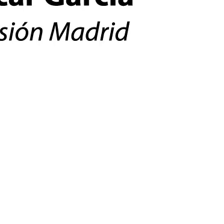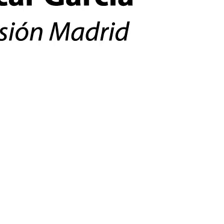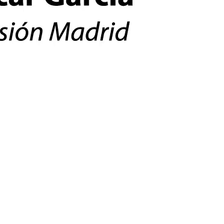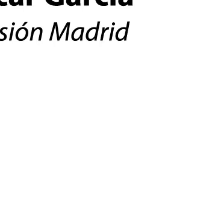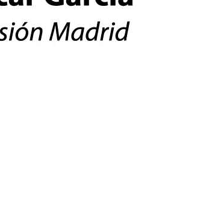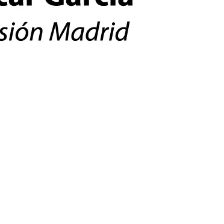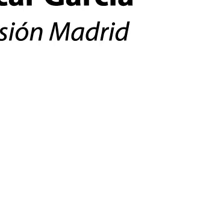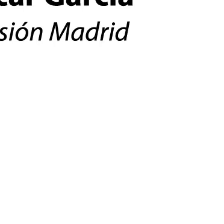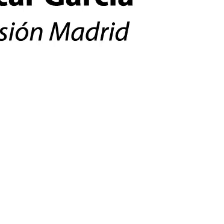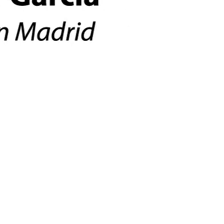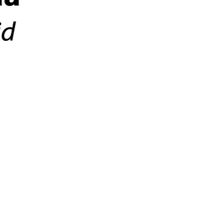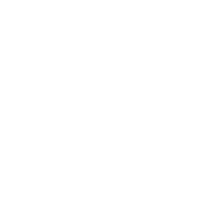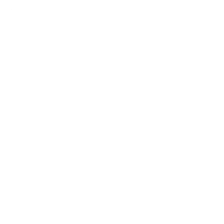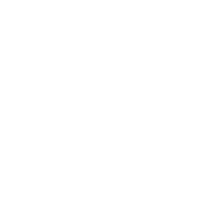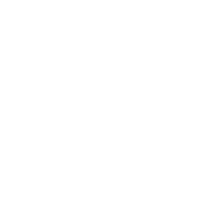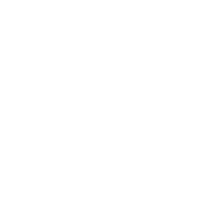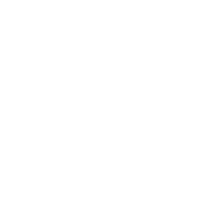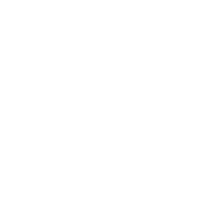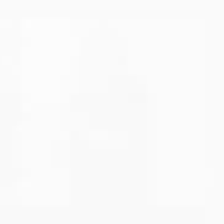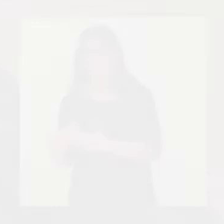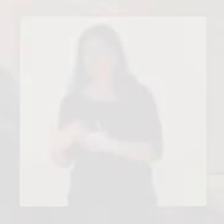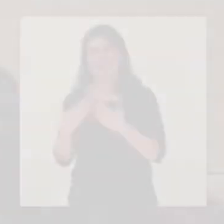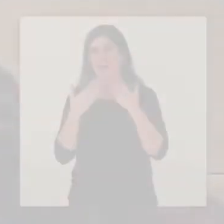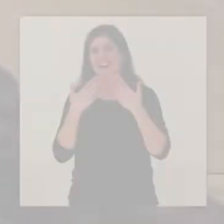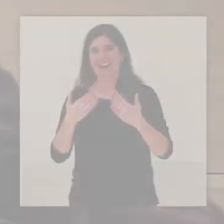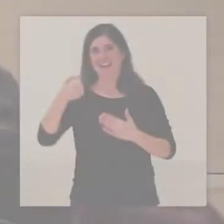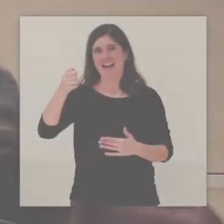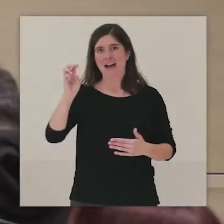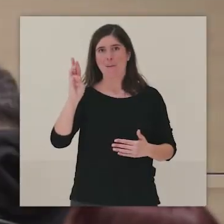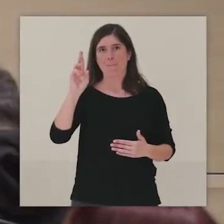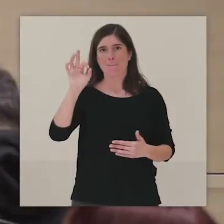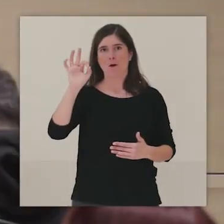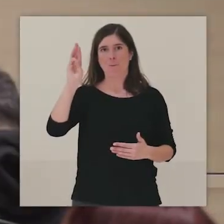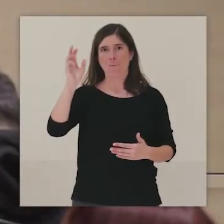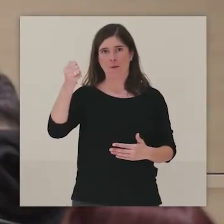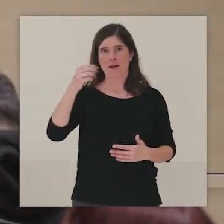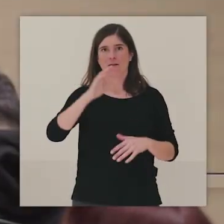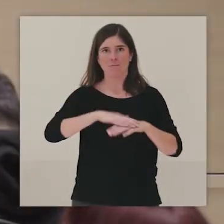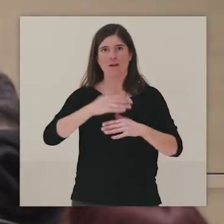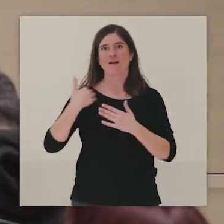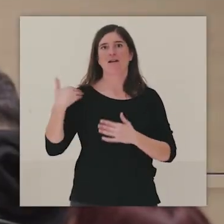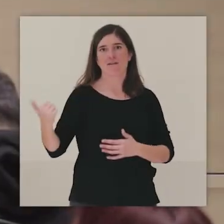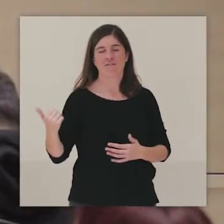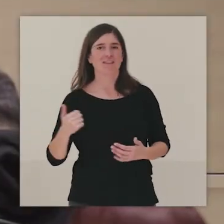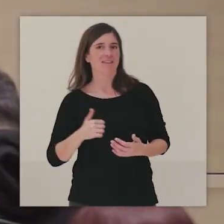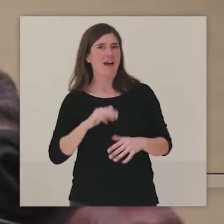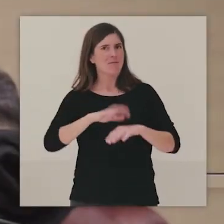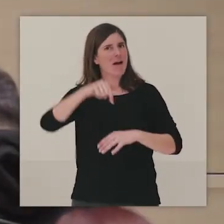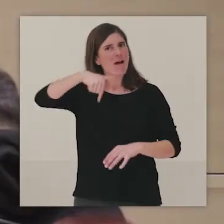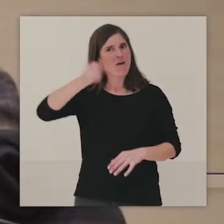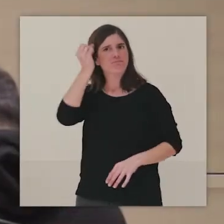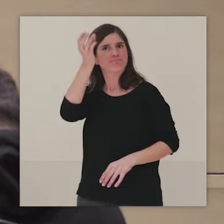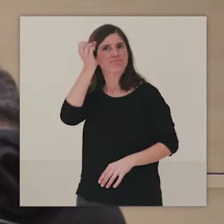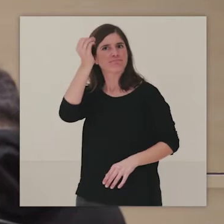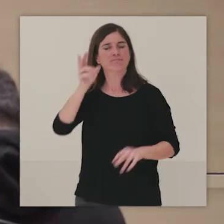días. Muchas gracias por la invitación, Mar. Muchas gracias a Propa por esta invitación y por la organización de esta jornada